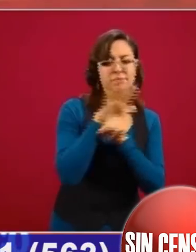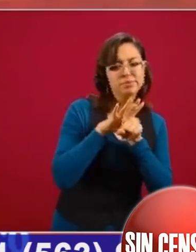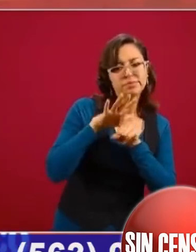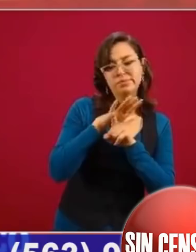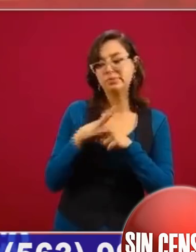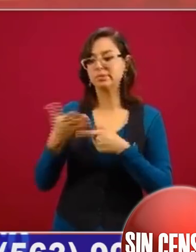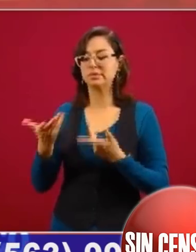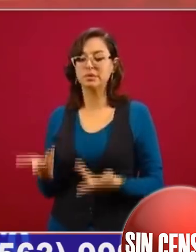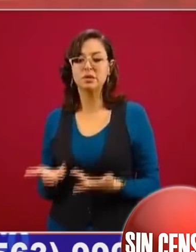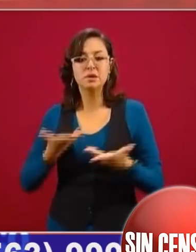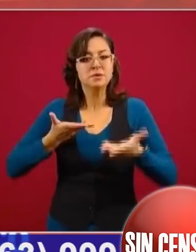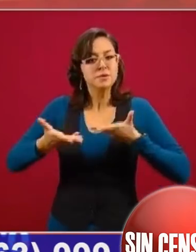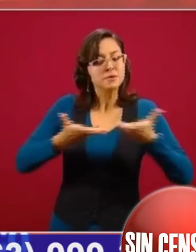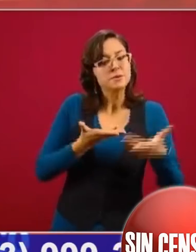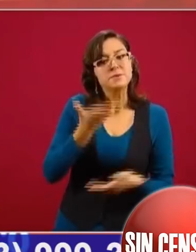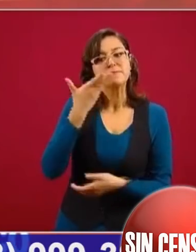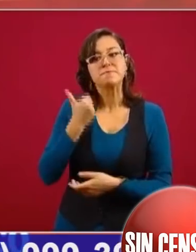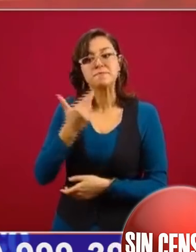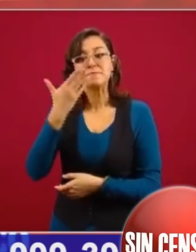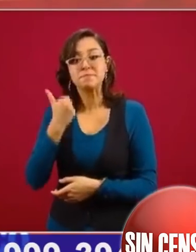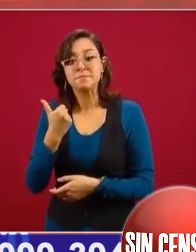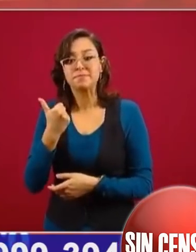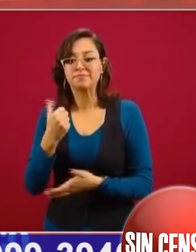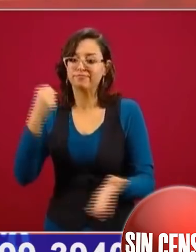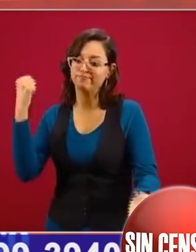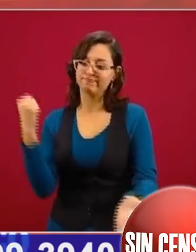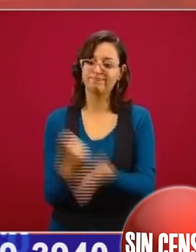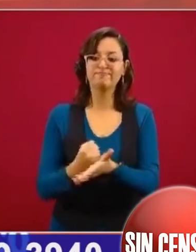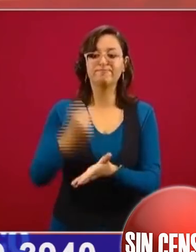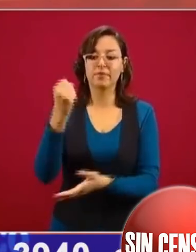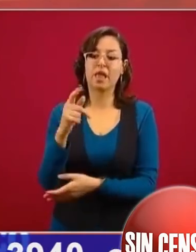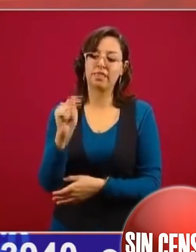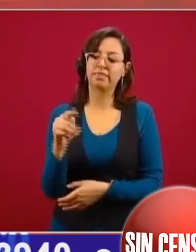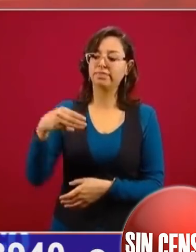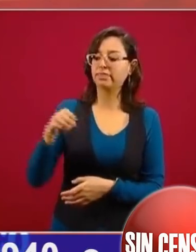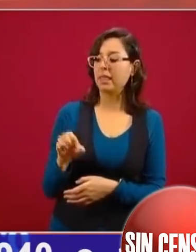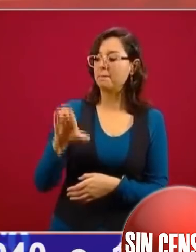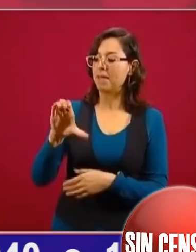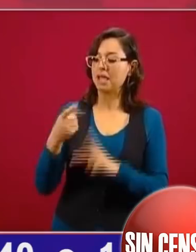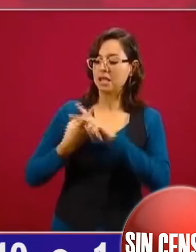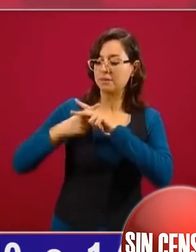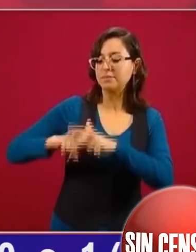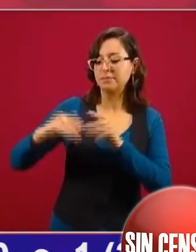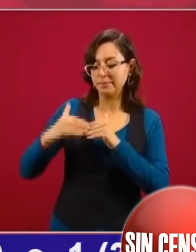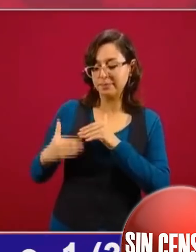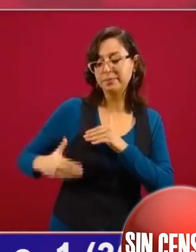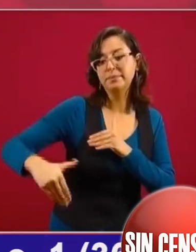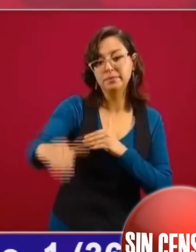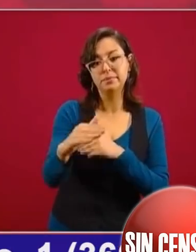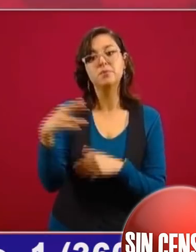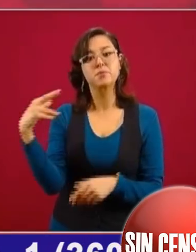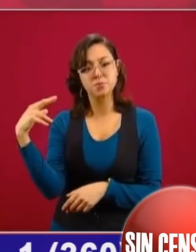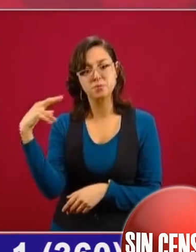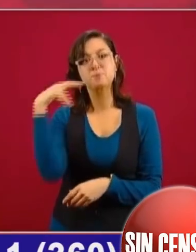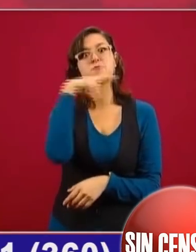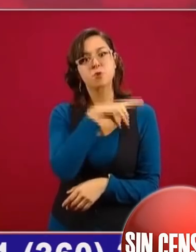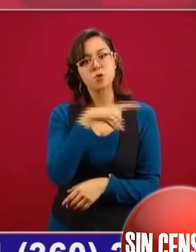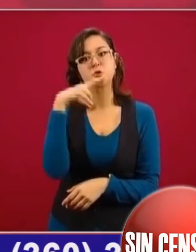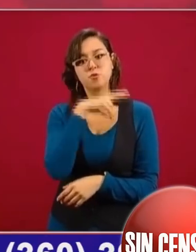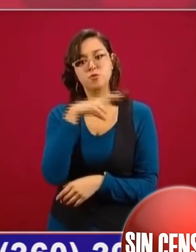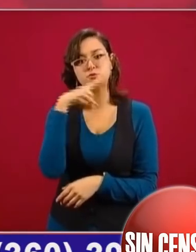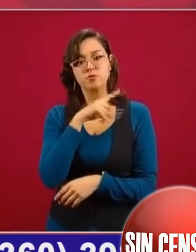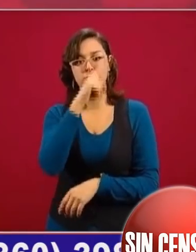que se aprobara y entrara en vigor pronto el tratado comercial con